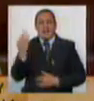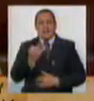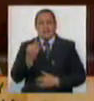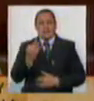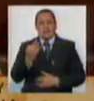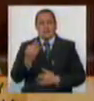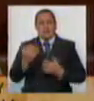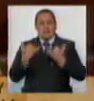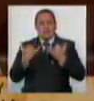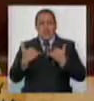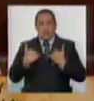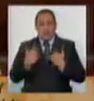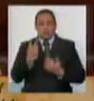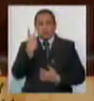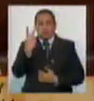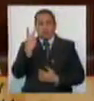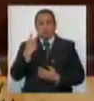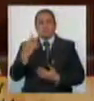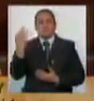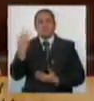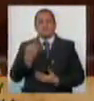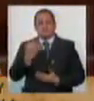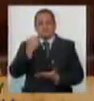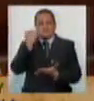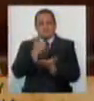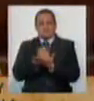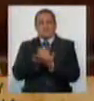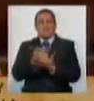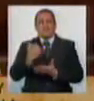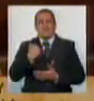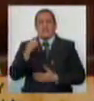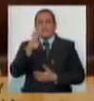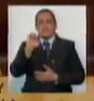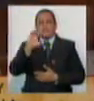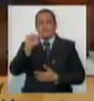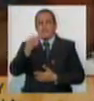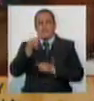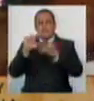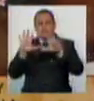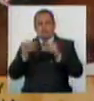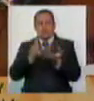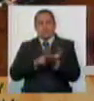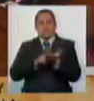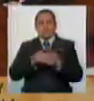tenemos dos: Pensión 65 y Beca 18.